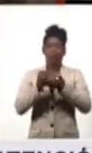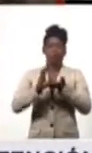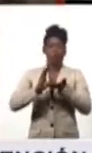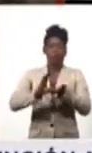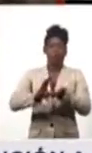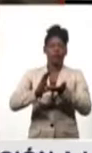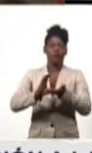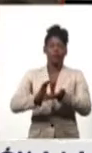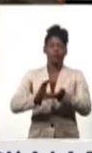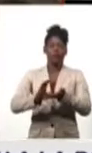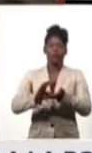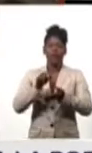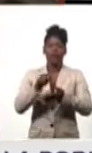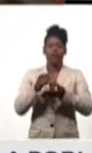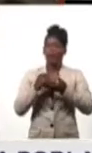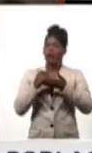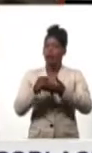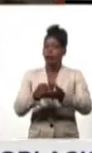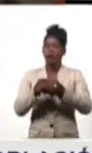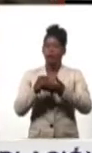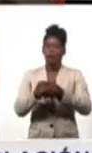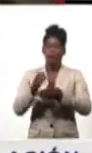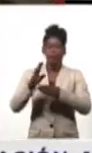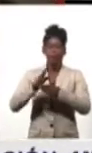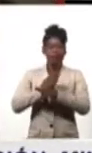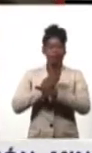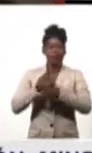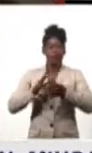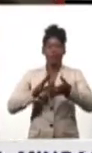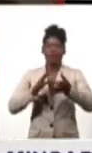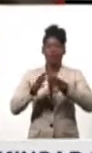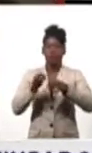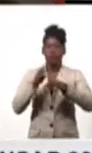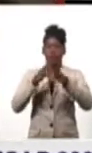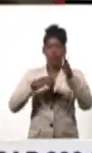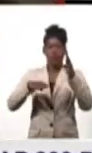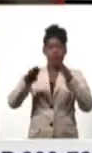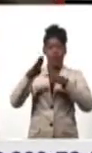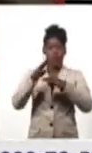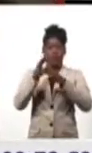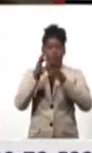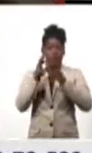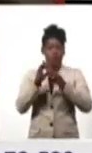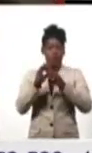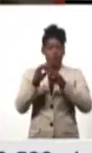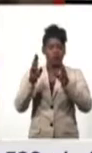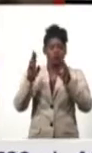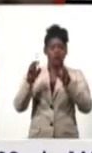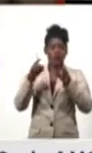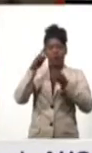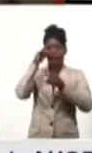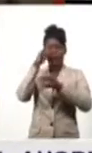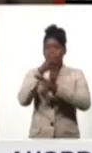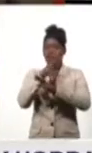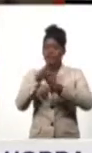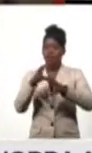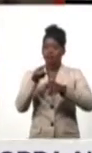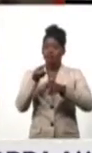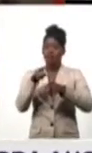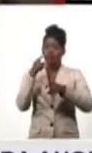con el apoyo que se puede dar desde nuestro ministerio al tema de la ciencia, porque ese es otro de los